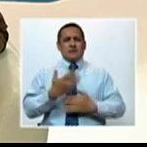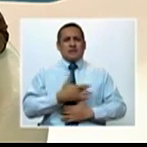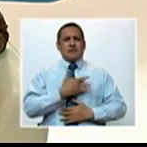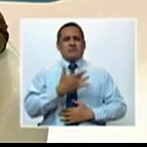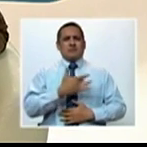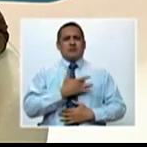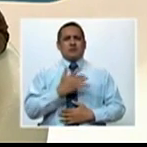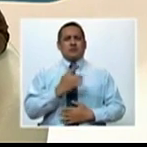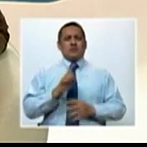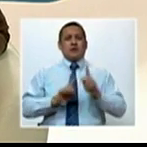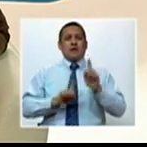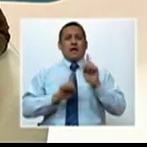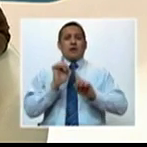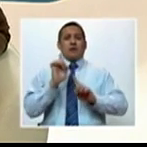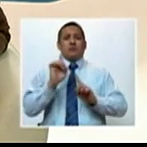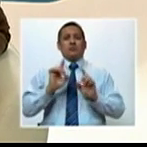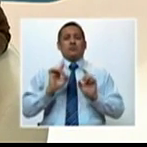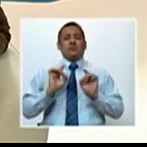que si en